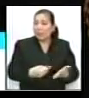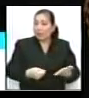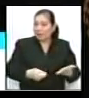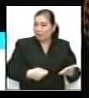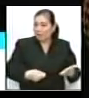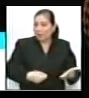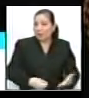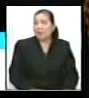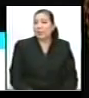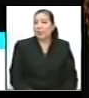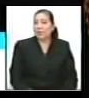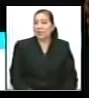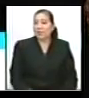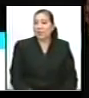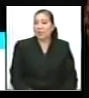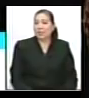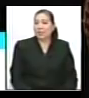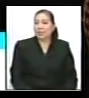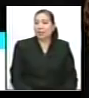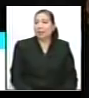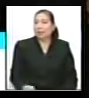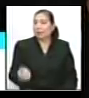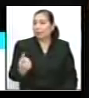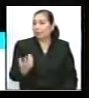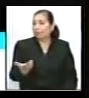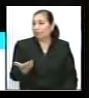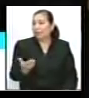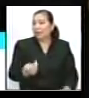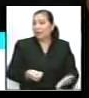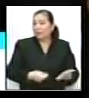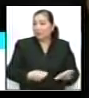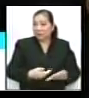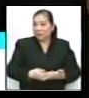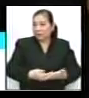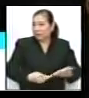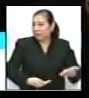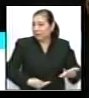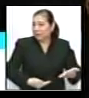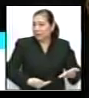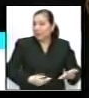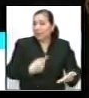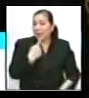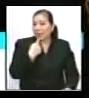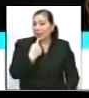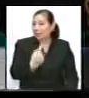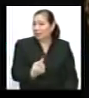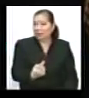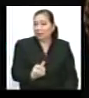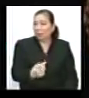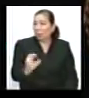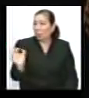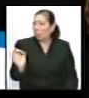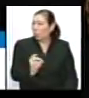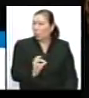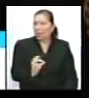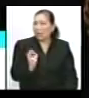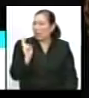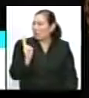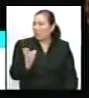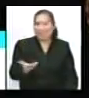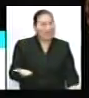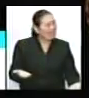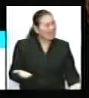firmando, supuestamente, o que habrían firmado actas, que han señalado que nunca fueron profesores